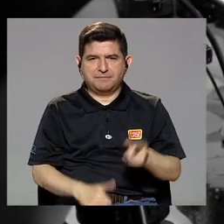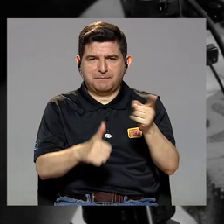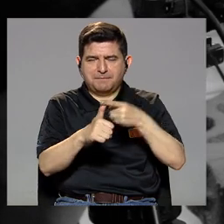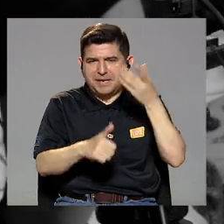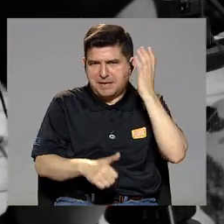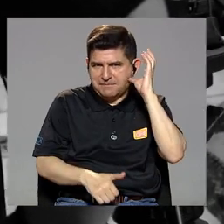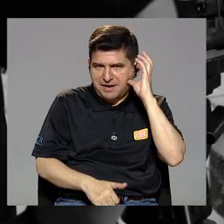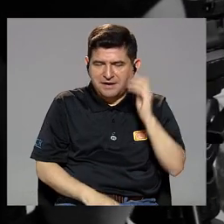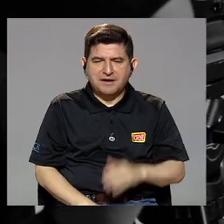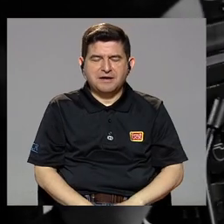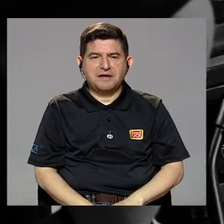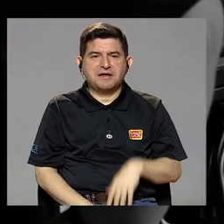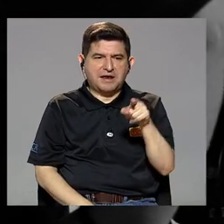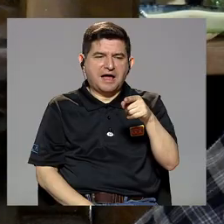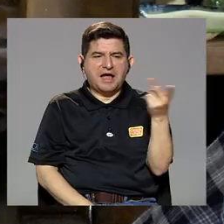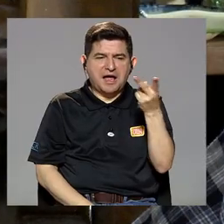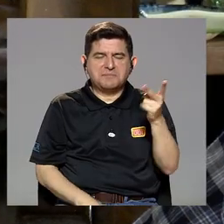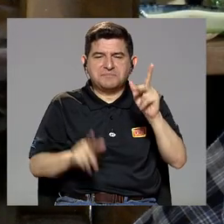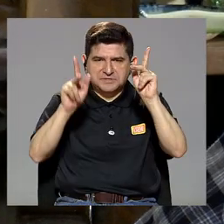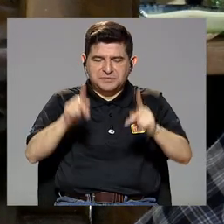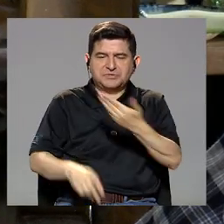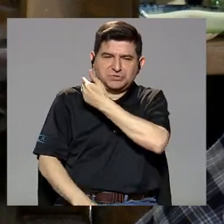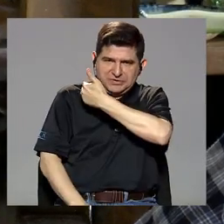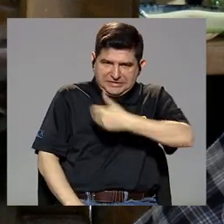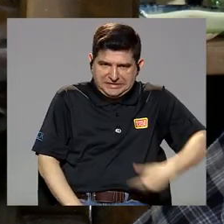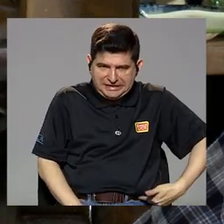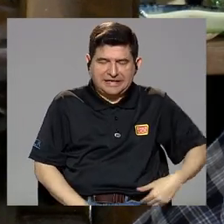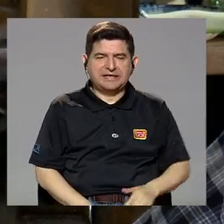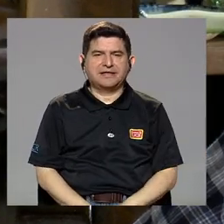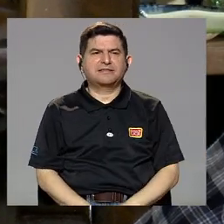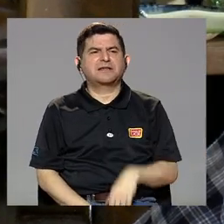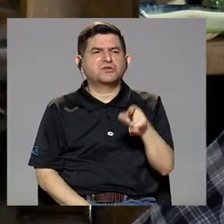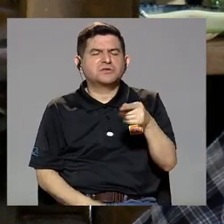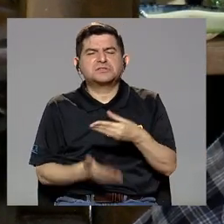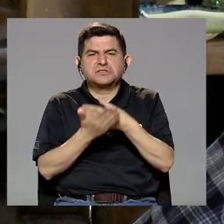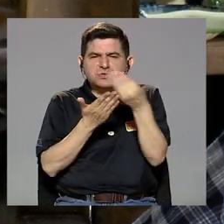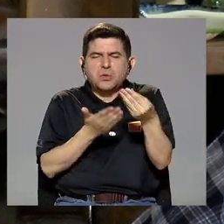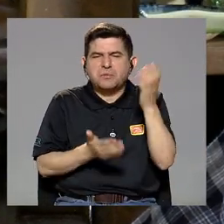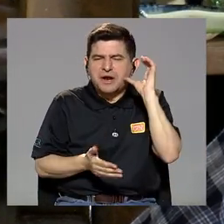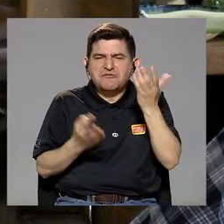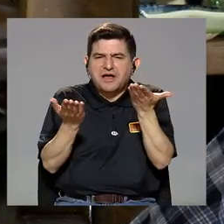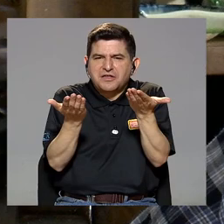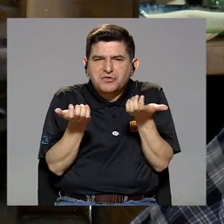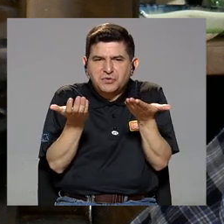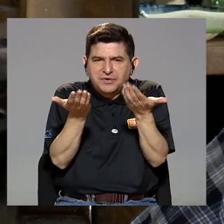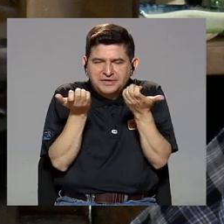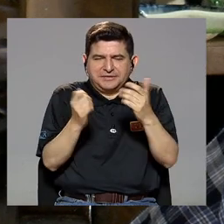rally de la cndh heredia los dos y entonces quiso comprar una radio